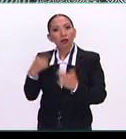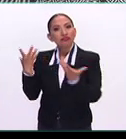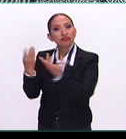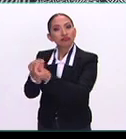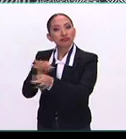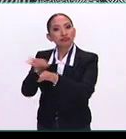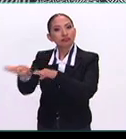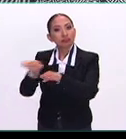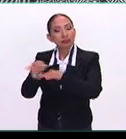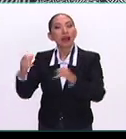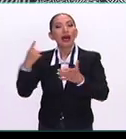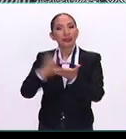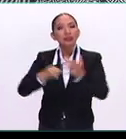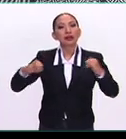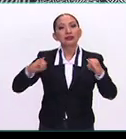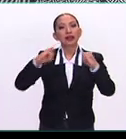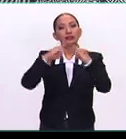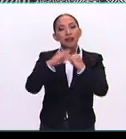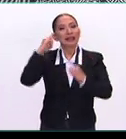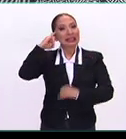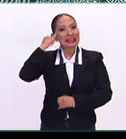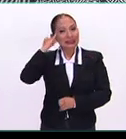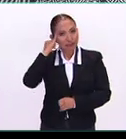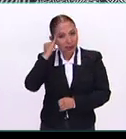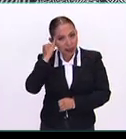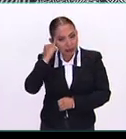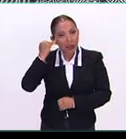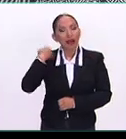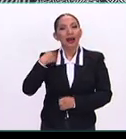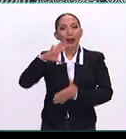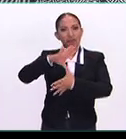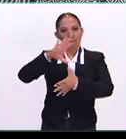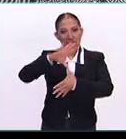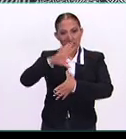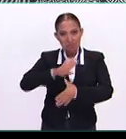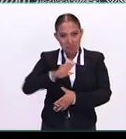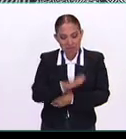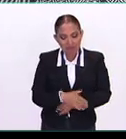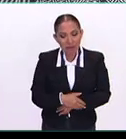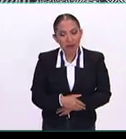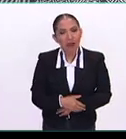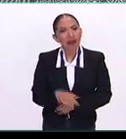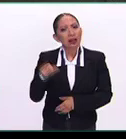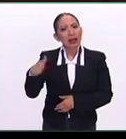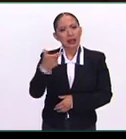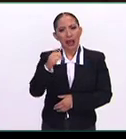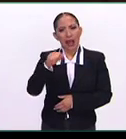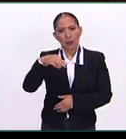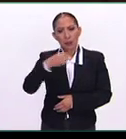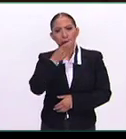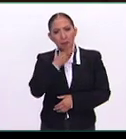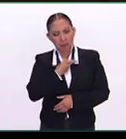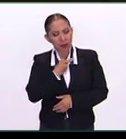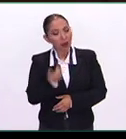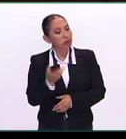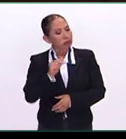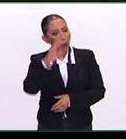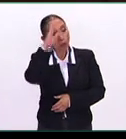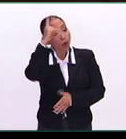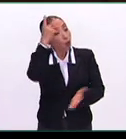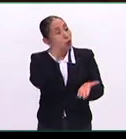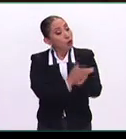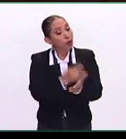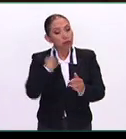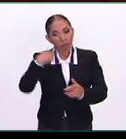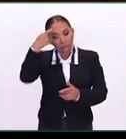él en el Instituto Indigenista Interamericano? Gamio me decía, no pienses